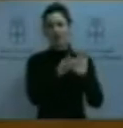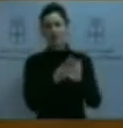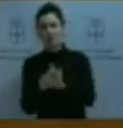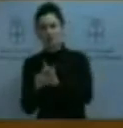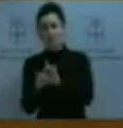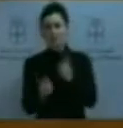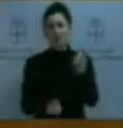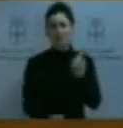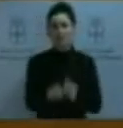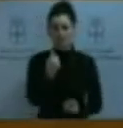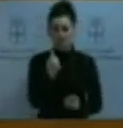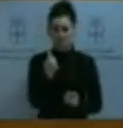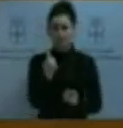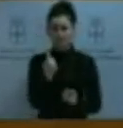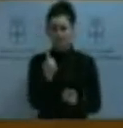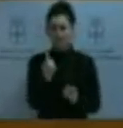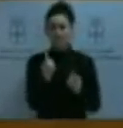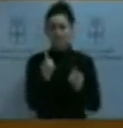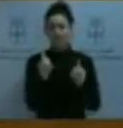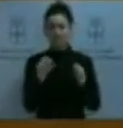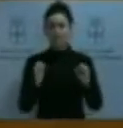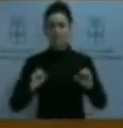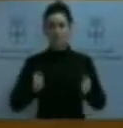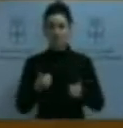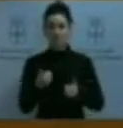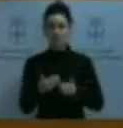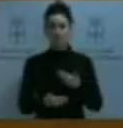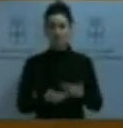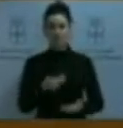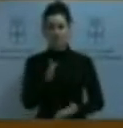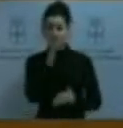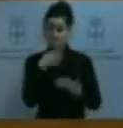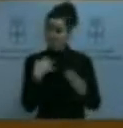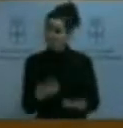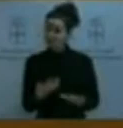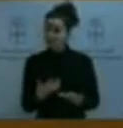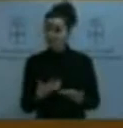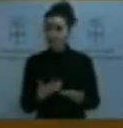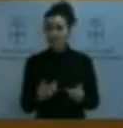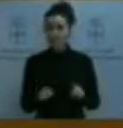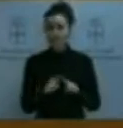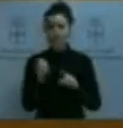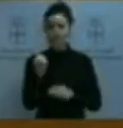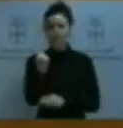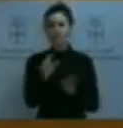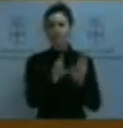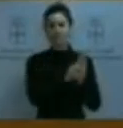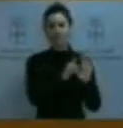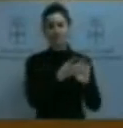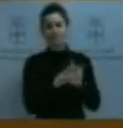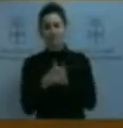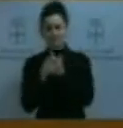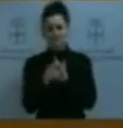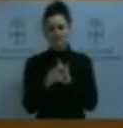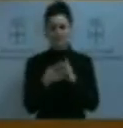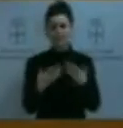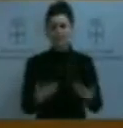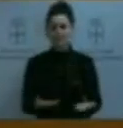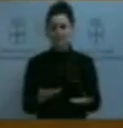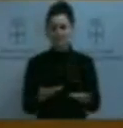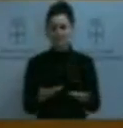marcha, pero que ahora van a tener el amparo de la ley. Por eso, señorías, espero que, sobre todo, esta